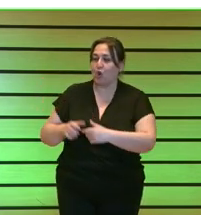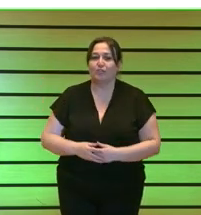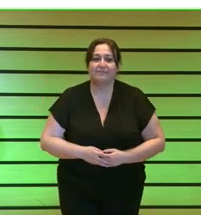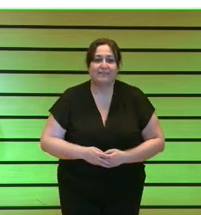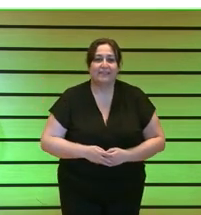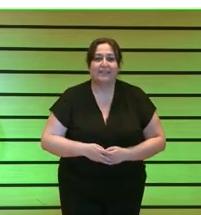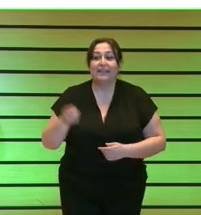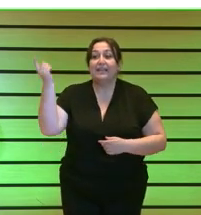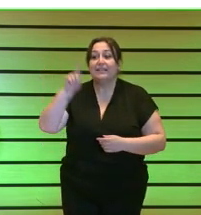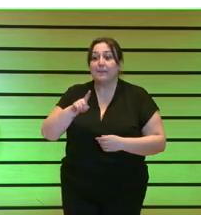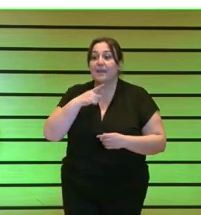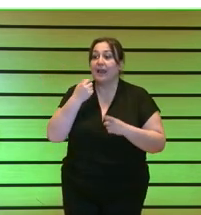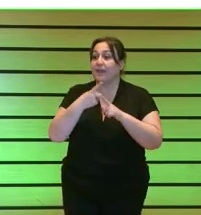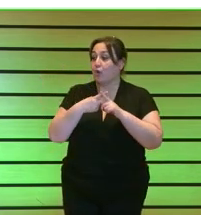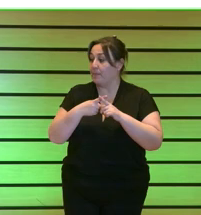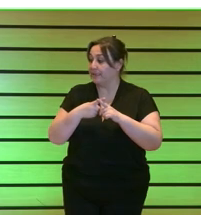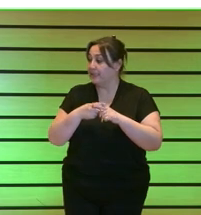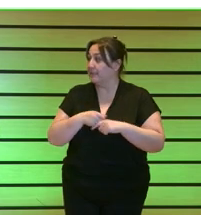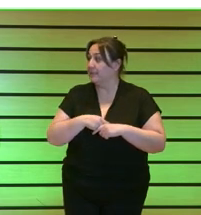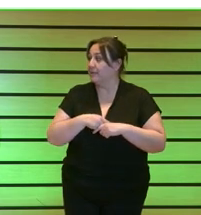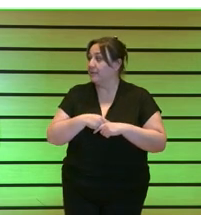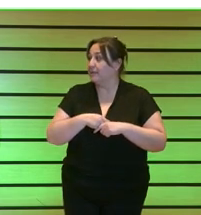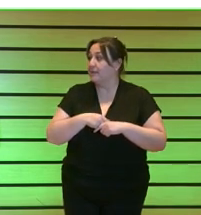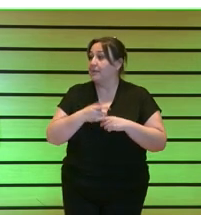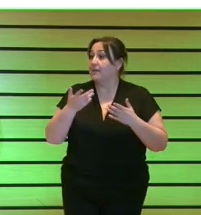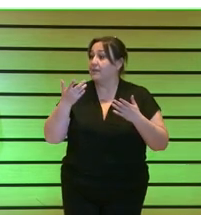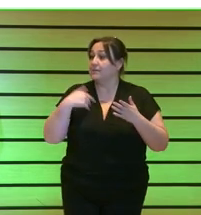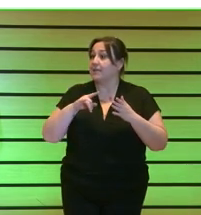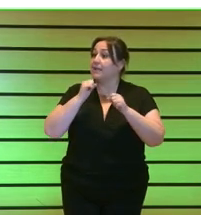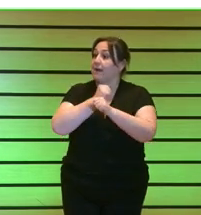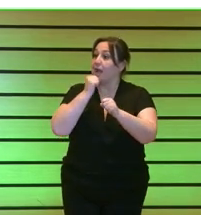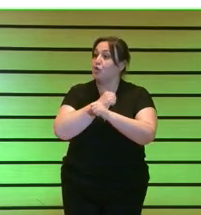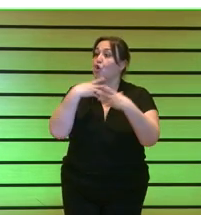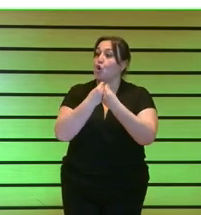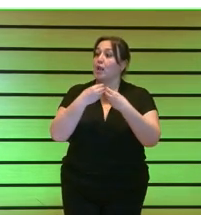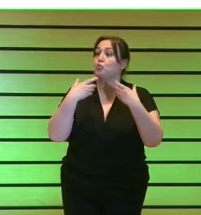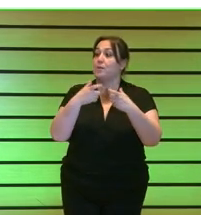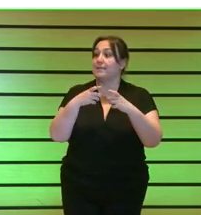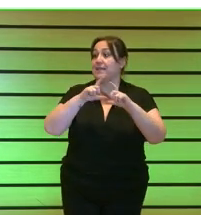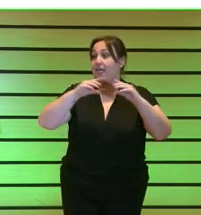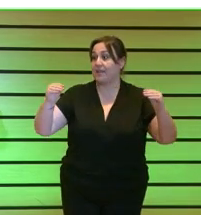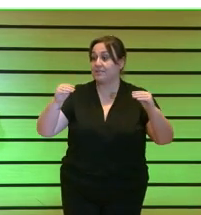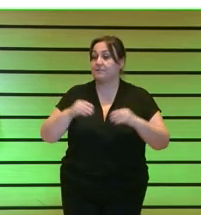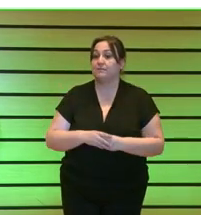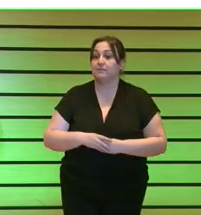que tiene que también tiene están trabajando con las universidades